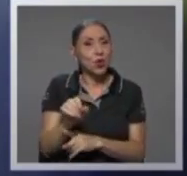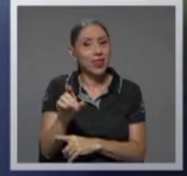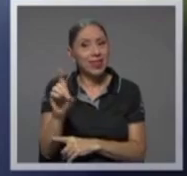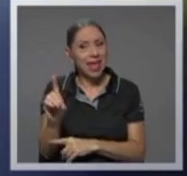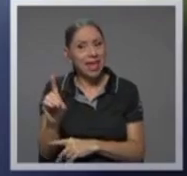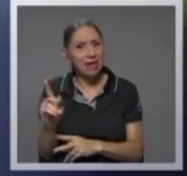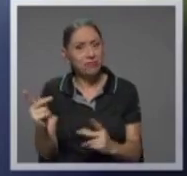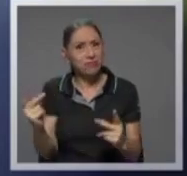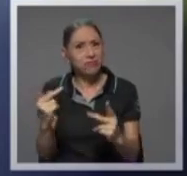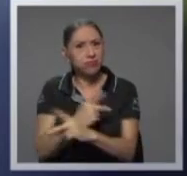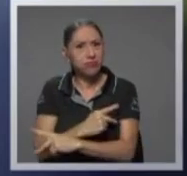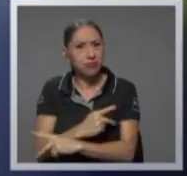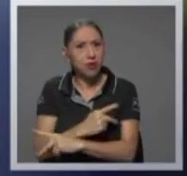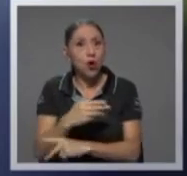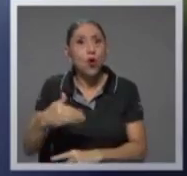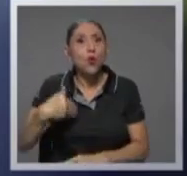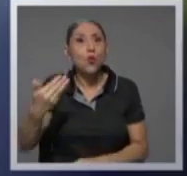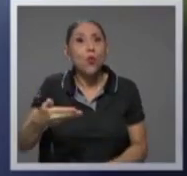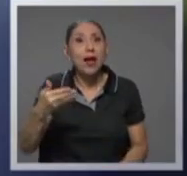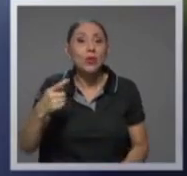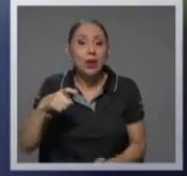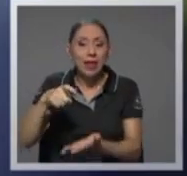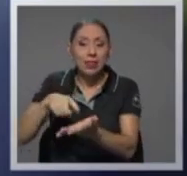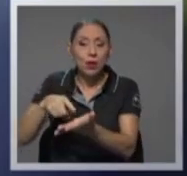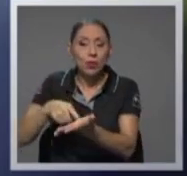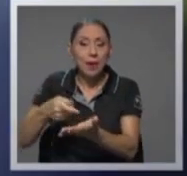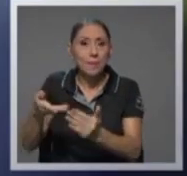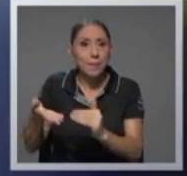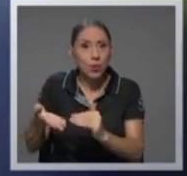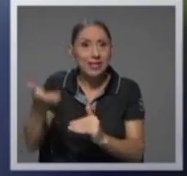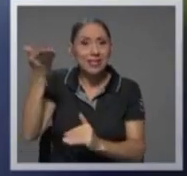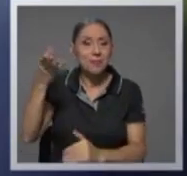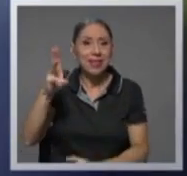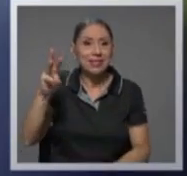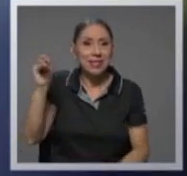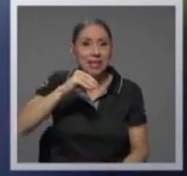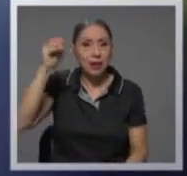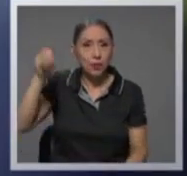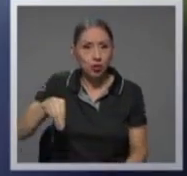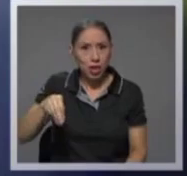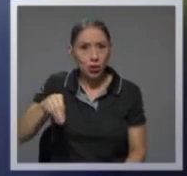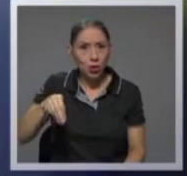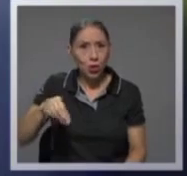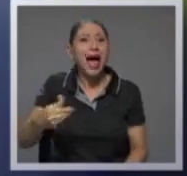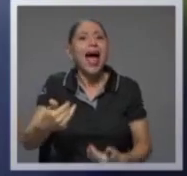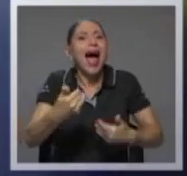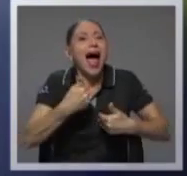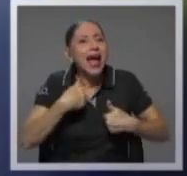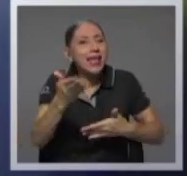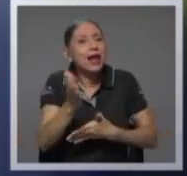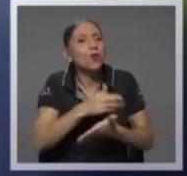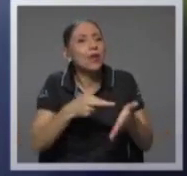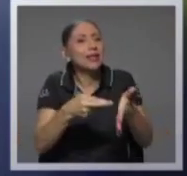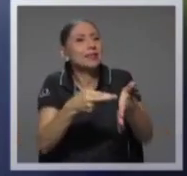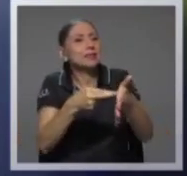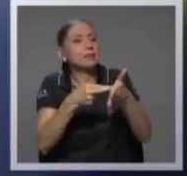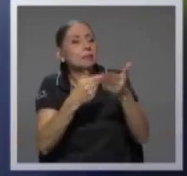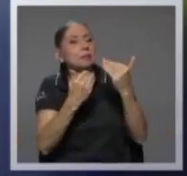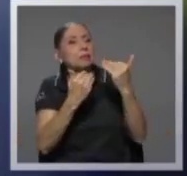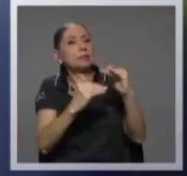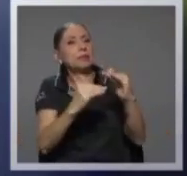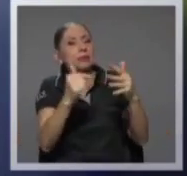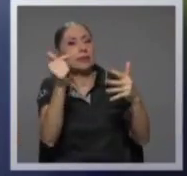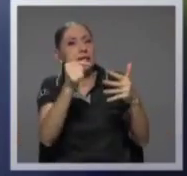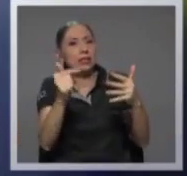la deuda está por encima del 60%, operan una serie de restricciones en el gasto que tienen que ver